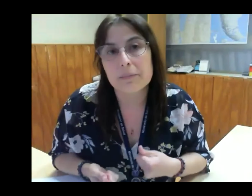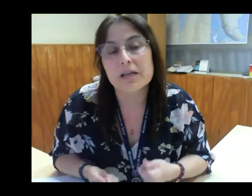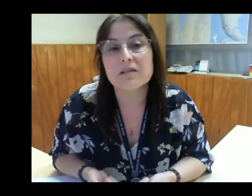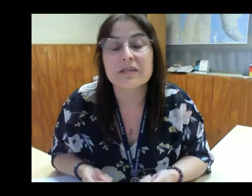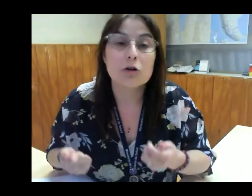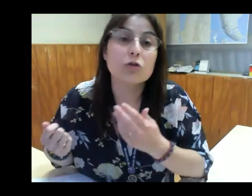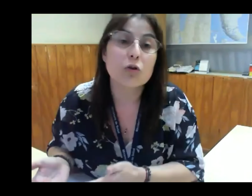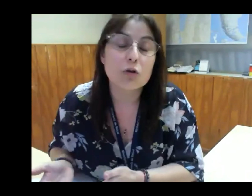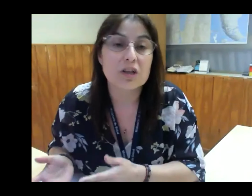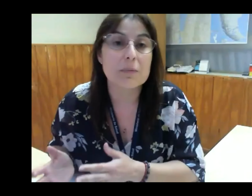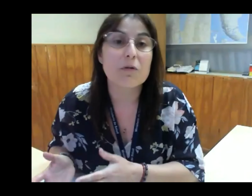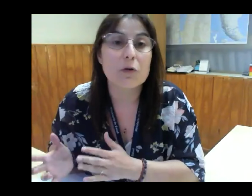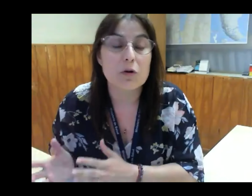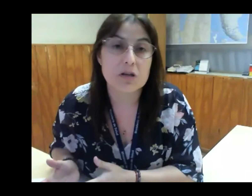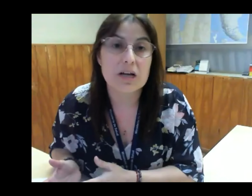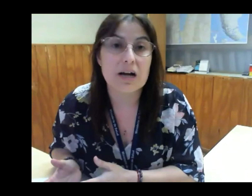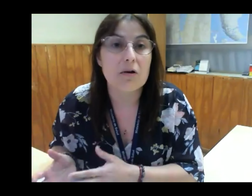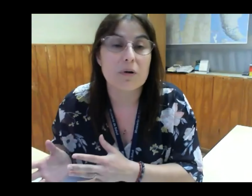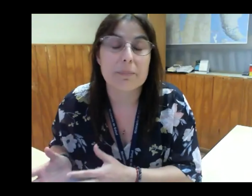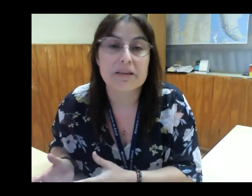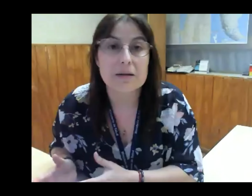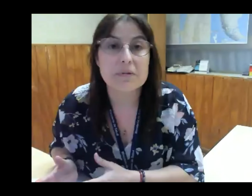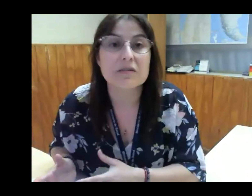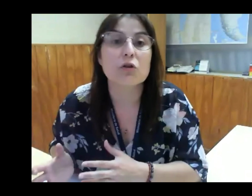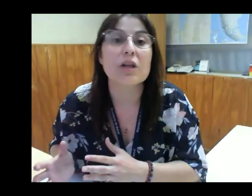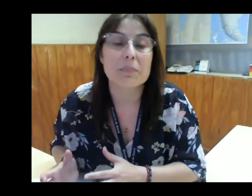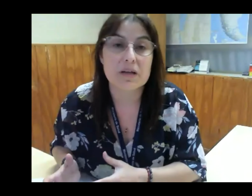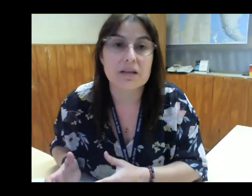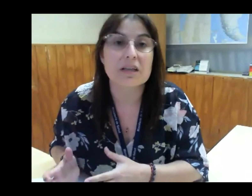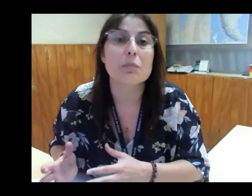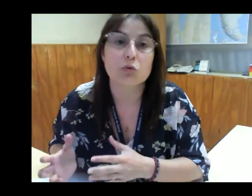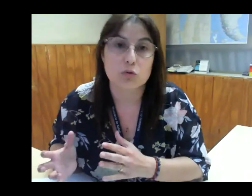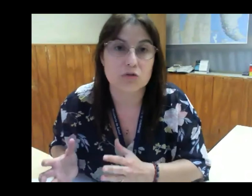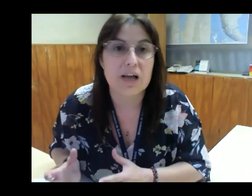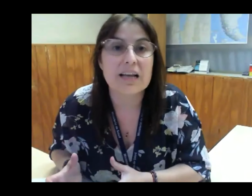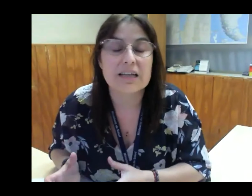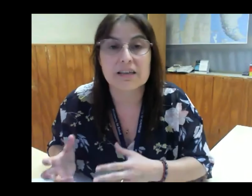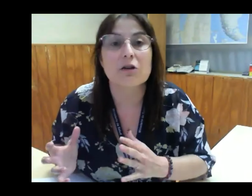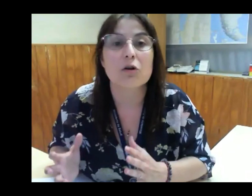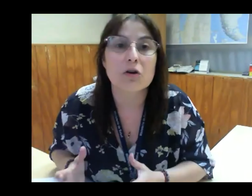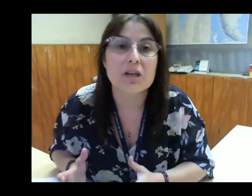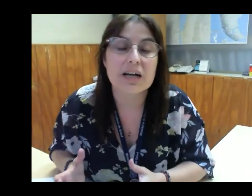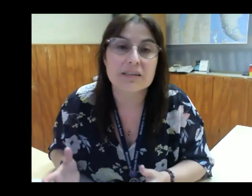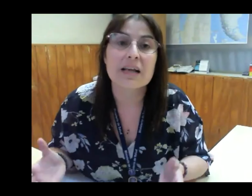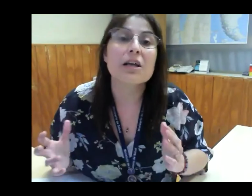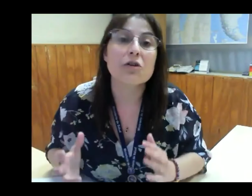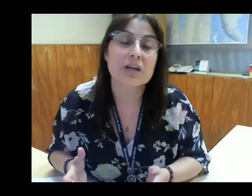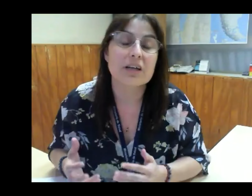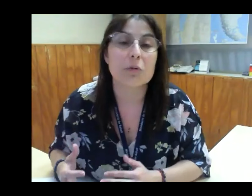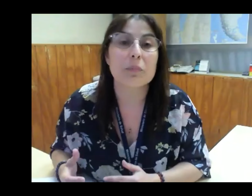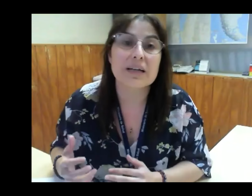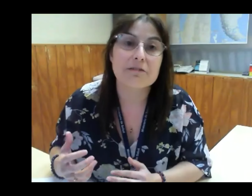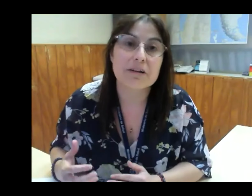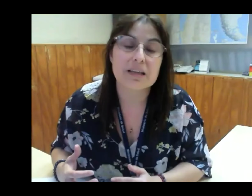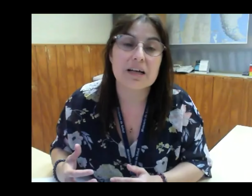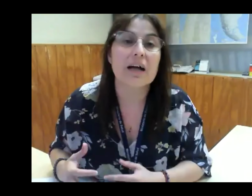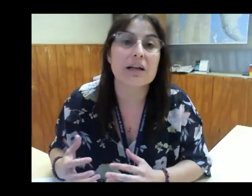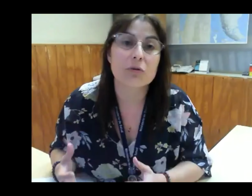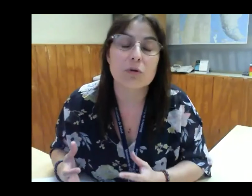futuras emergencias, no solo de tipo biológica como la pandemia, sino también de tipo sociales, tecnológicas y otras que nos